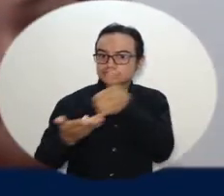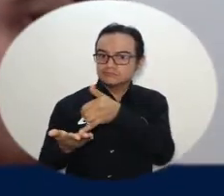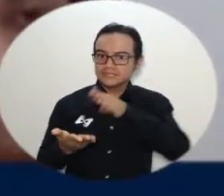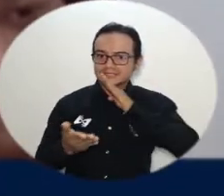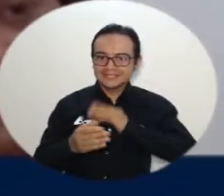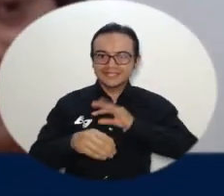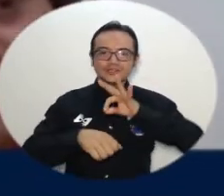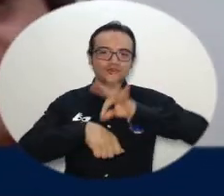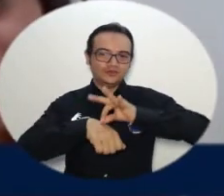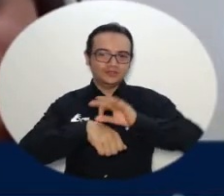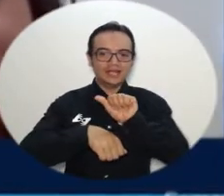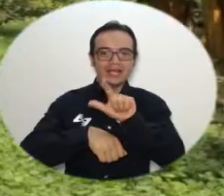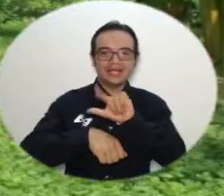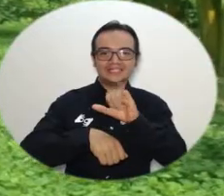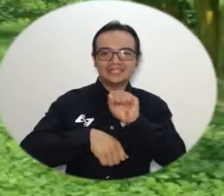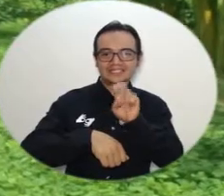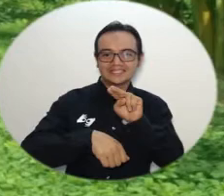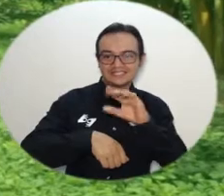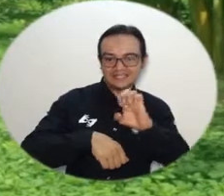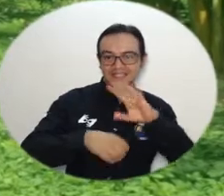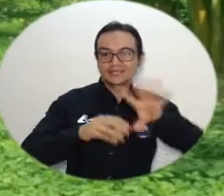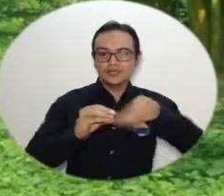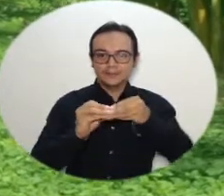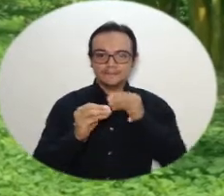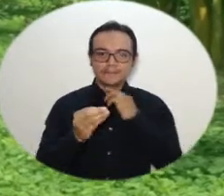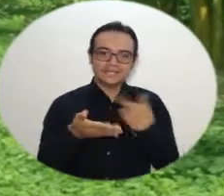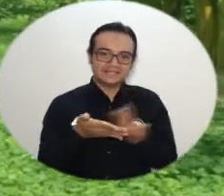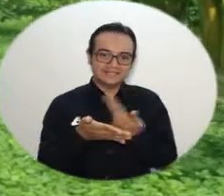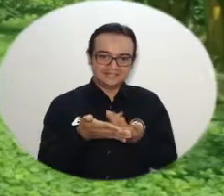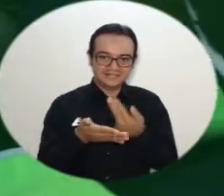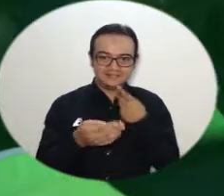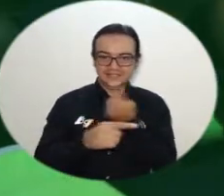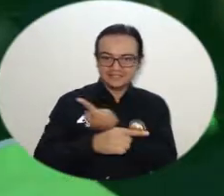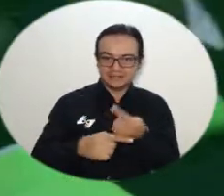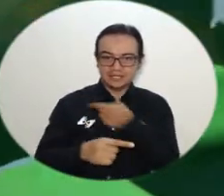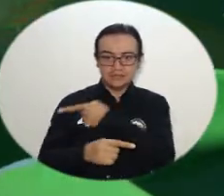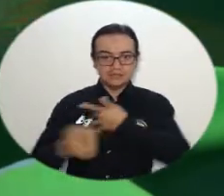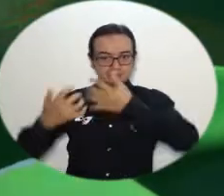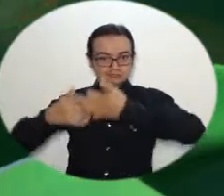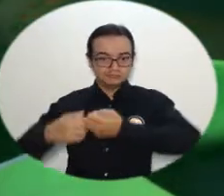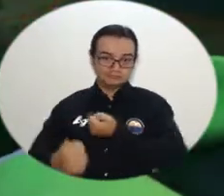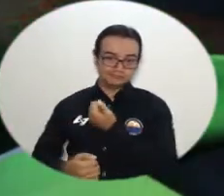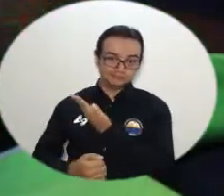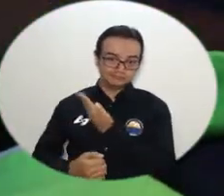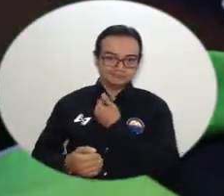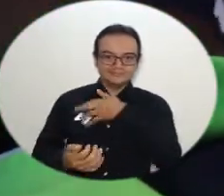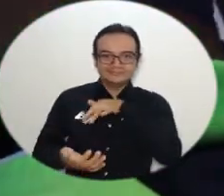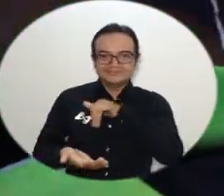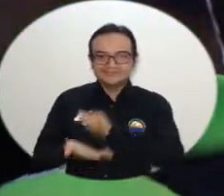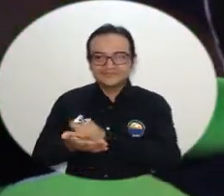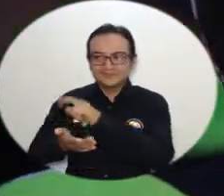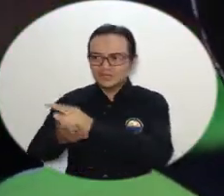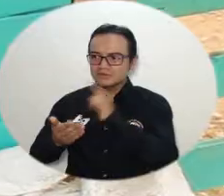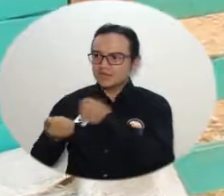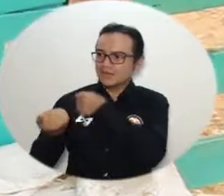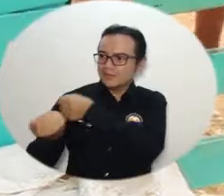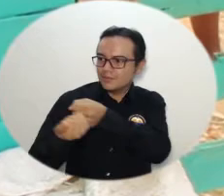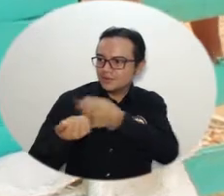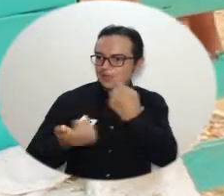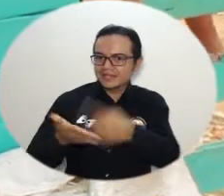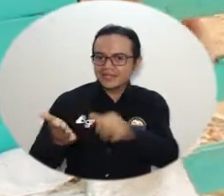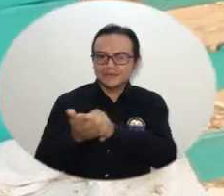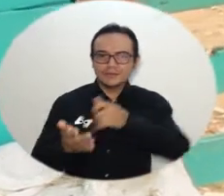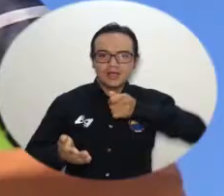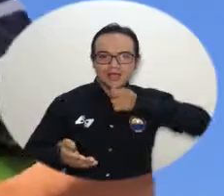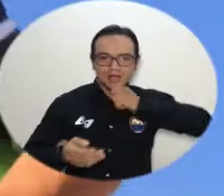Fundación Allianz y la revista Semana. Se trata de Tierra Grata, una empresa que en 5 años ha proporcionado soluciones en servicios de agua,